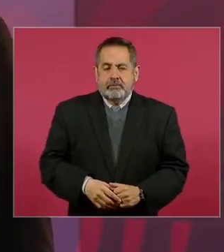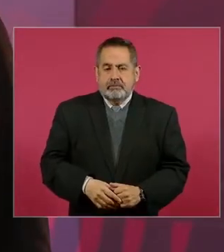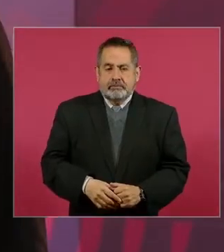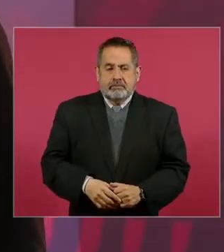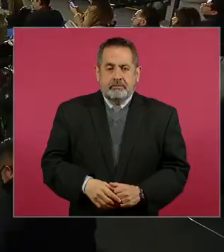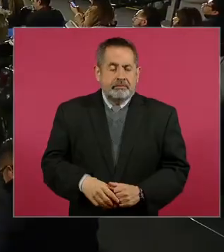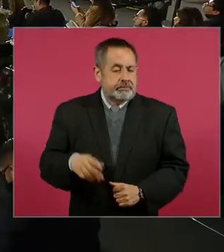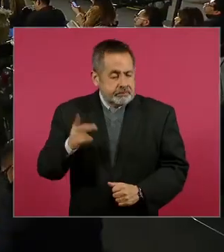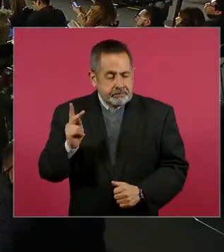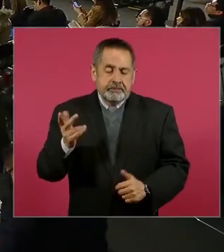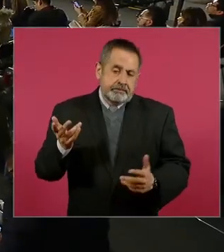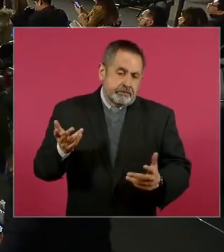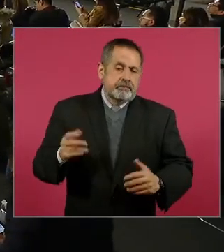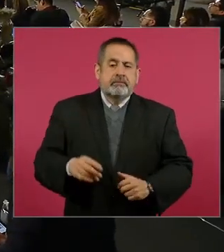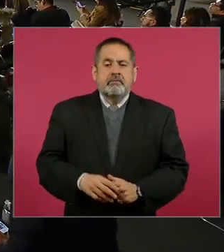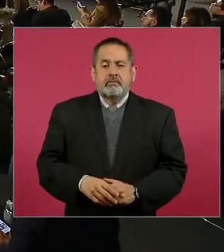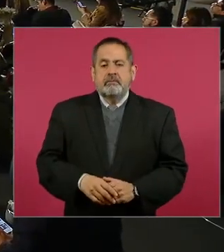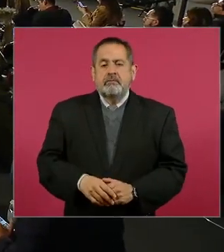Pero